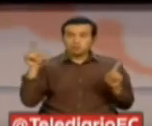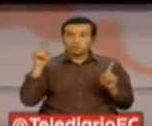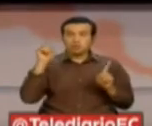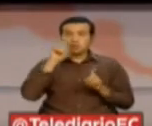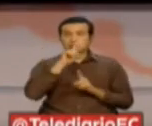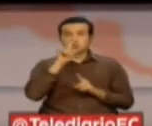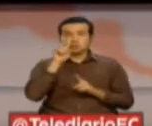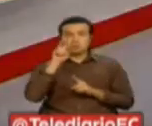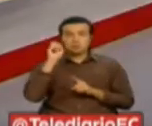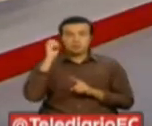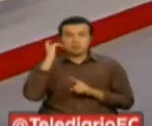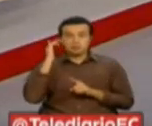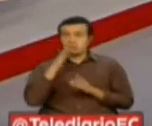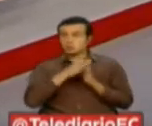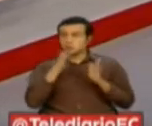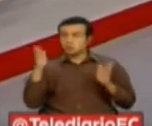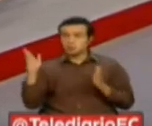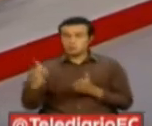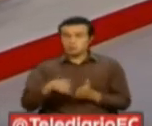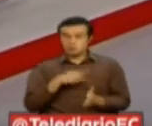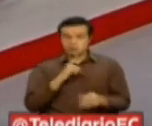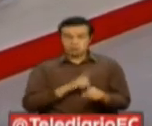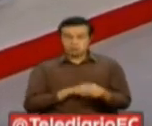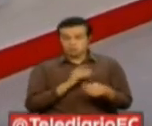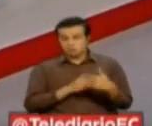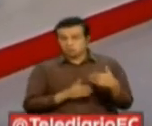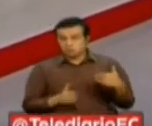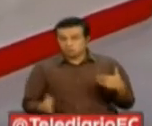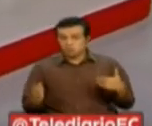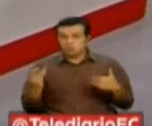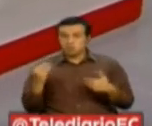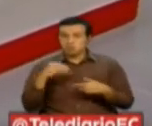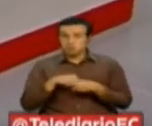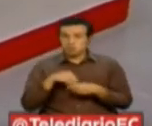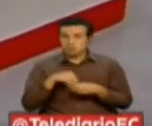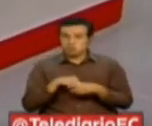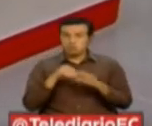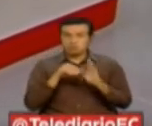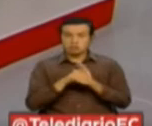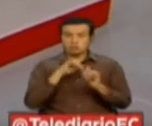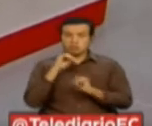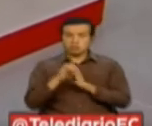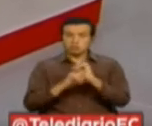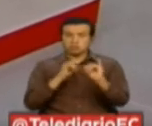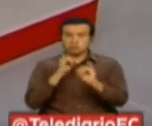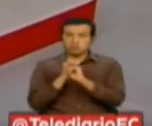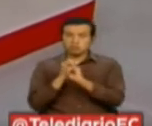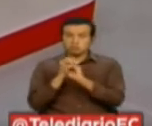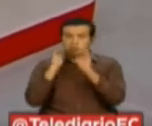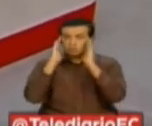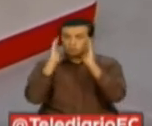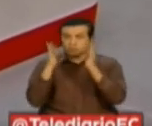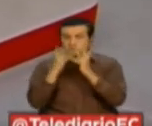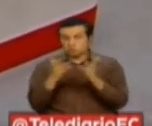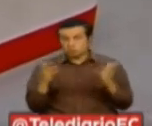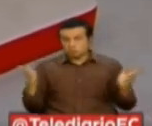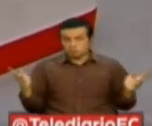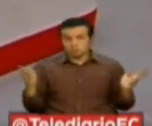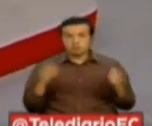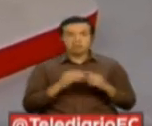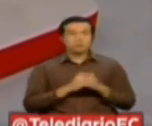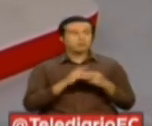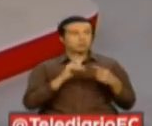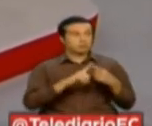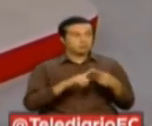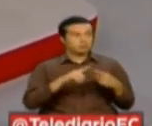de hasta 120 días y probablemente adicional del nada de cursos en banca en la banca extranjera para poder atender estas 1 operarios